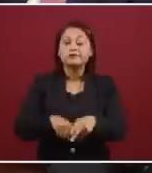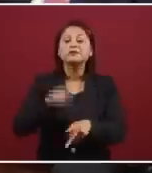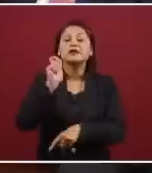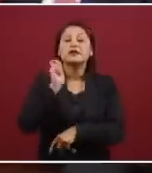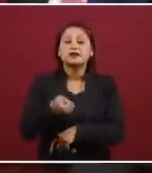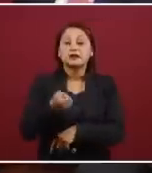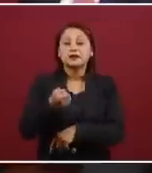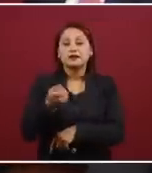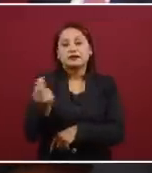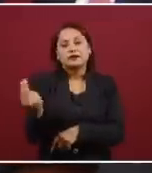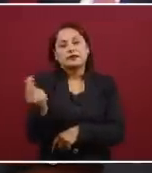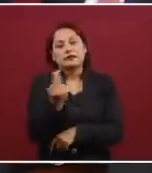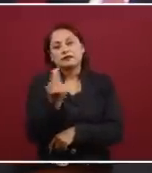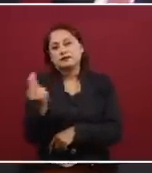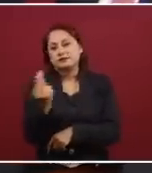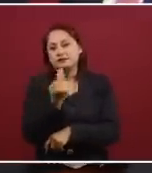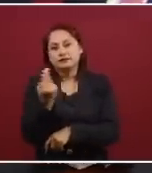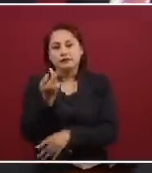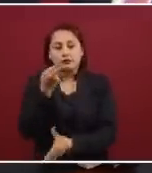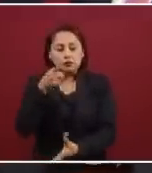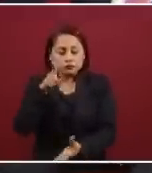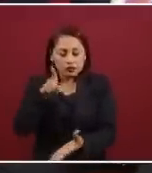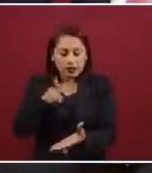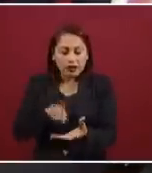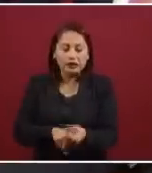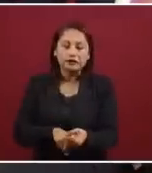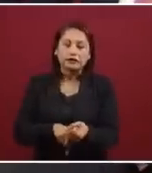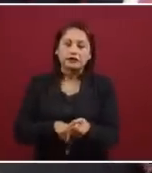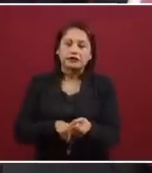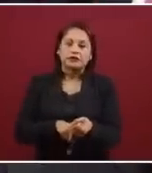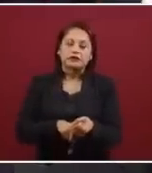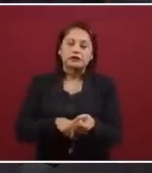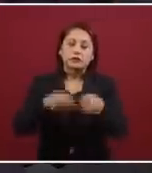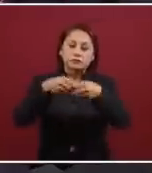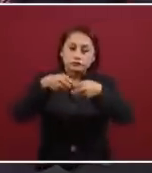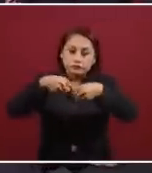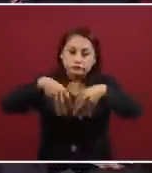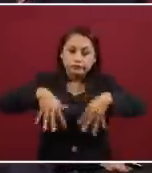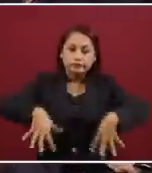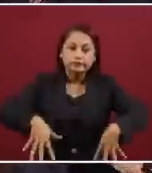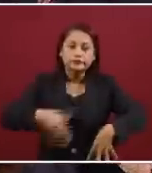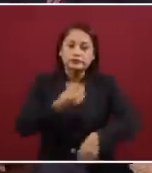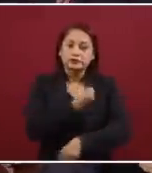apoyar todo el sistema de salud en